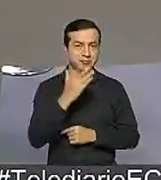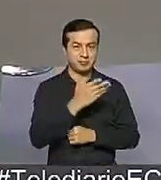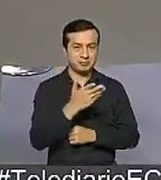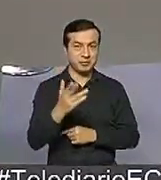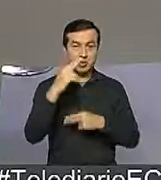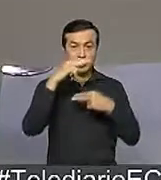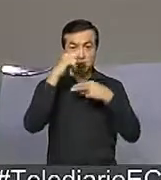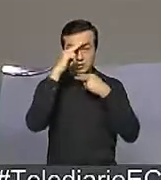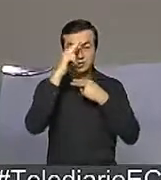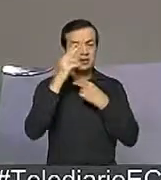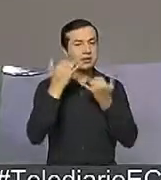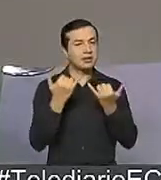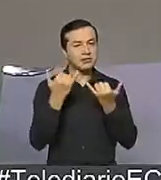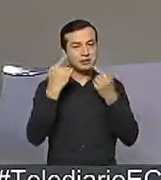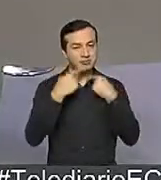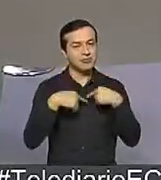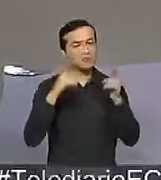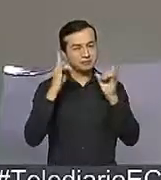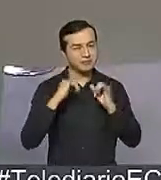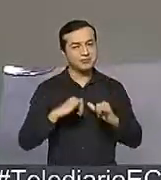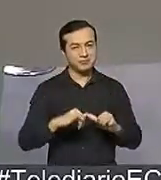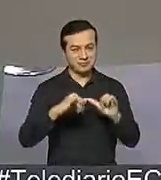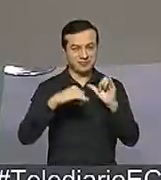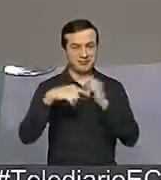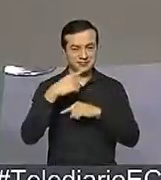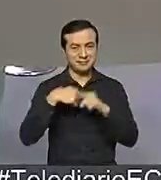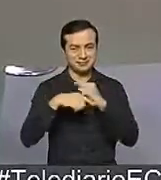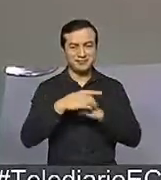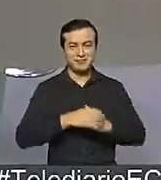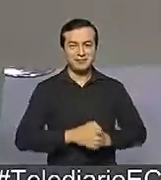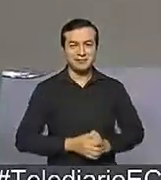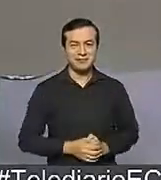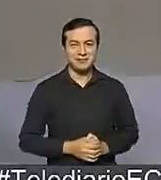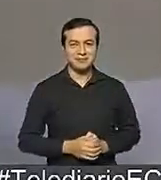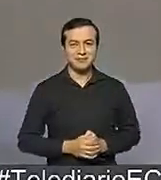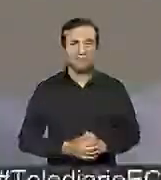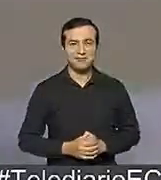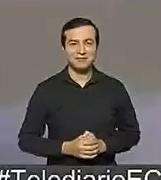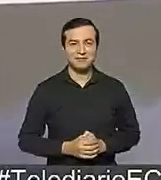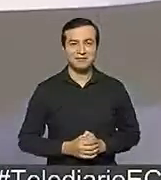www.ecuadortv.es. Las noticias se actualizan minuto a minuto. Regresamos tras la pausa.